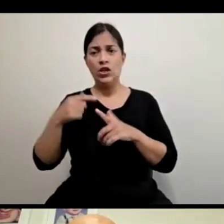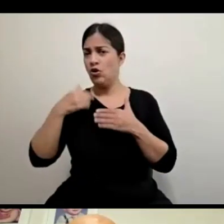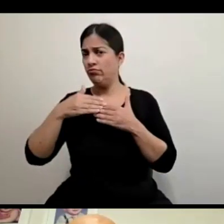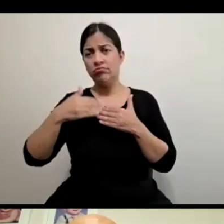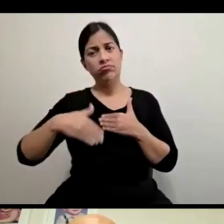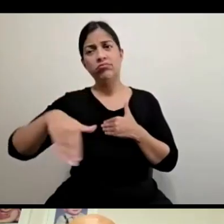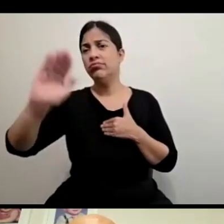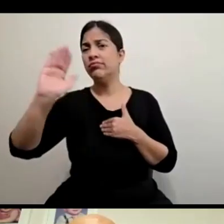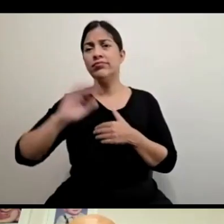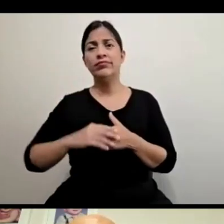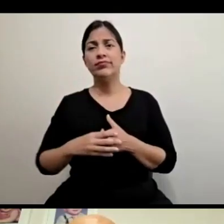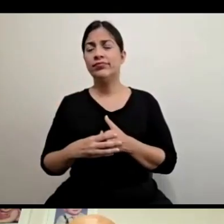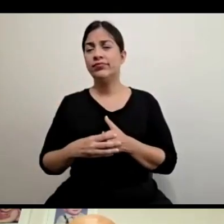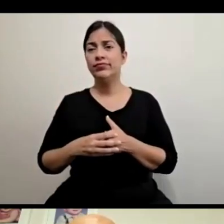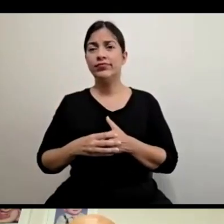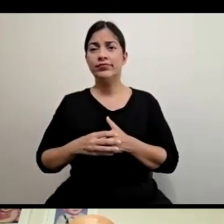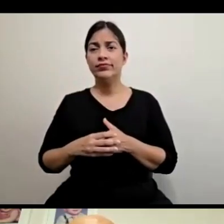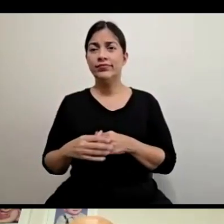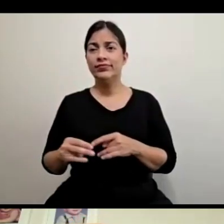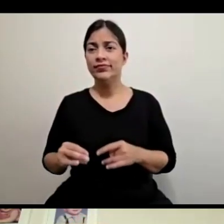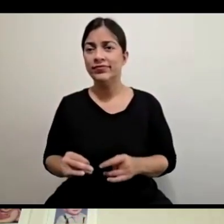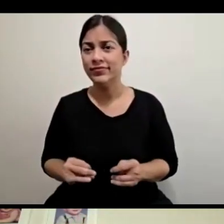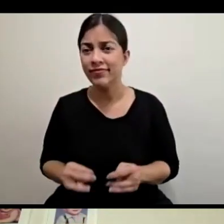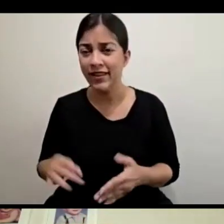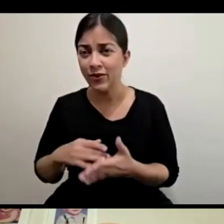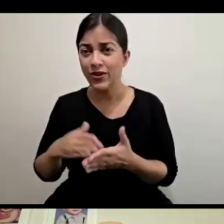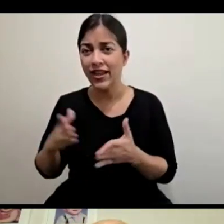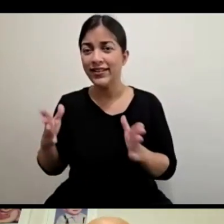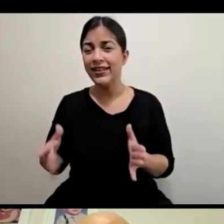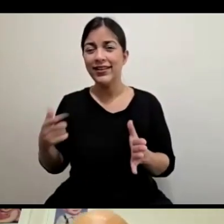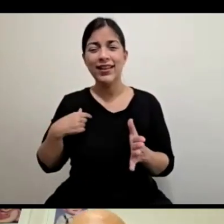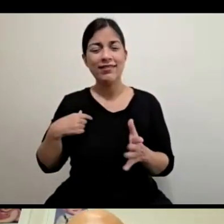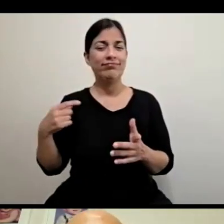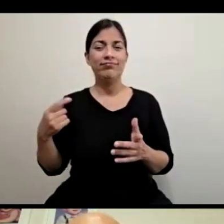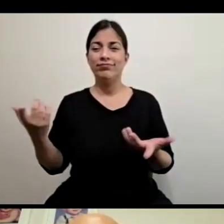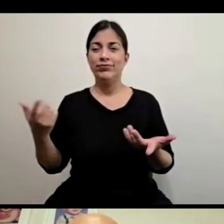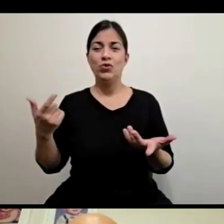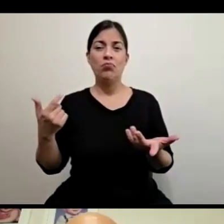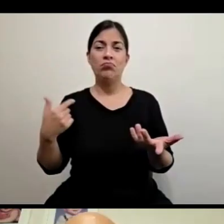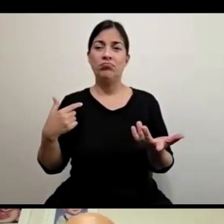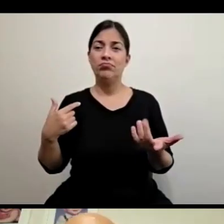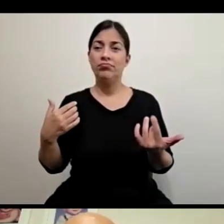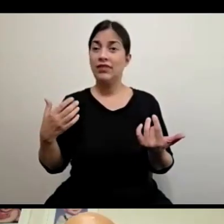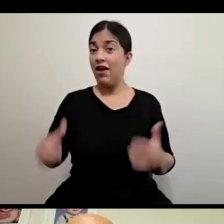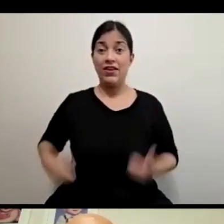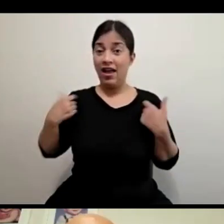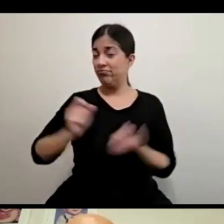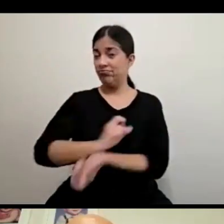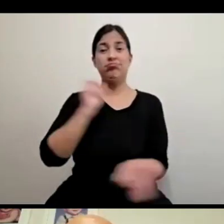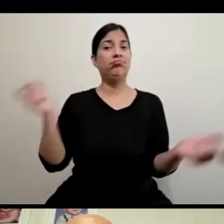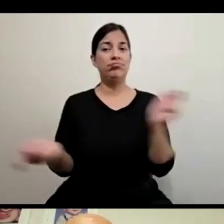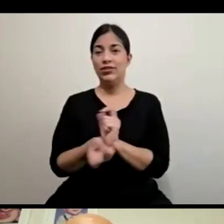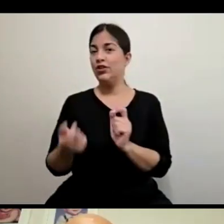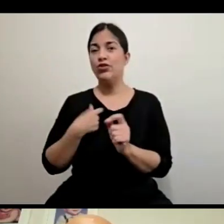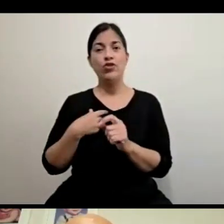tiempo el estudiante preferido de Cruz América desde ese momento y me quedé. Entonces fui y volví a reclasificar y me